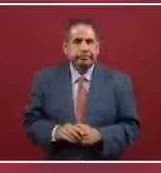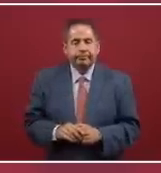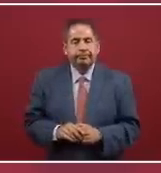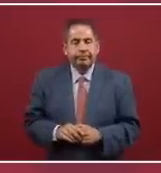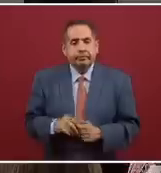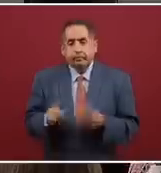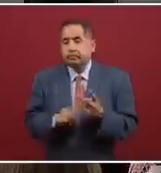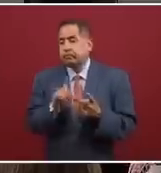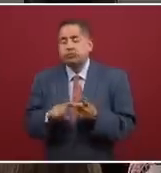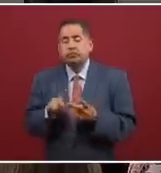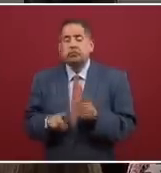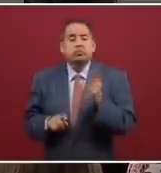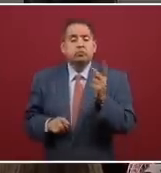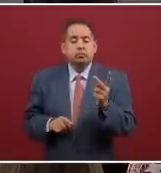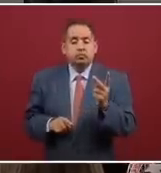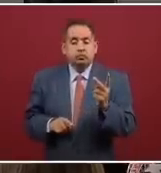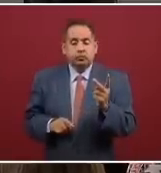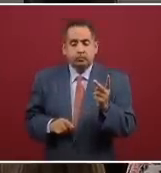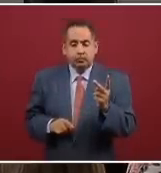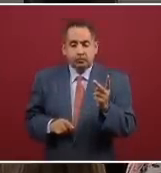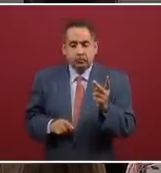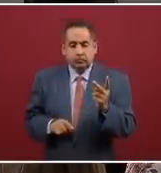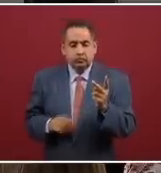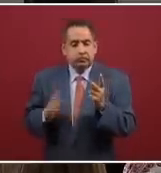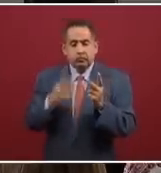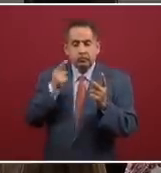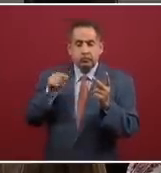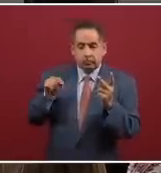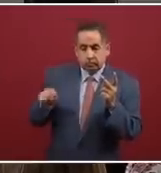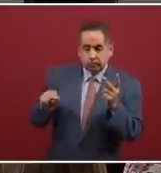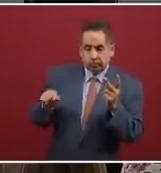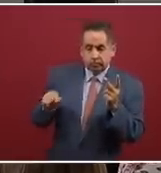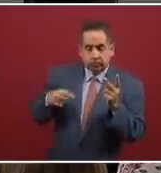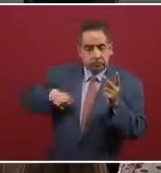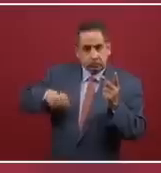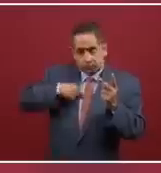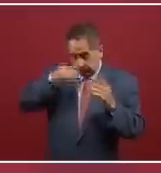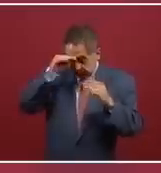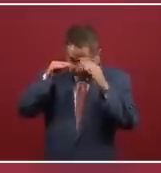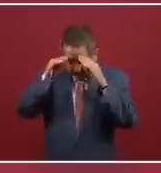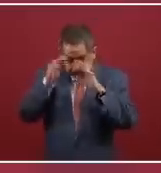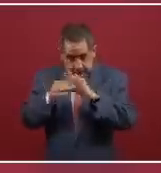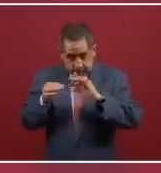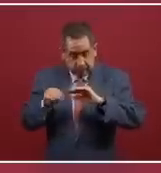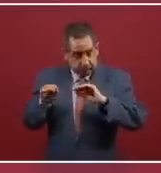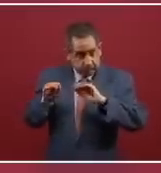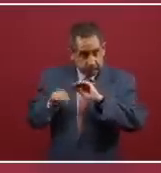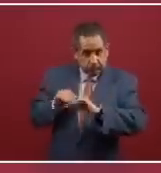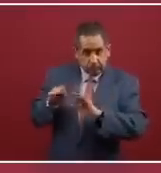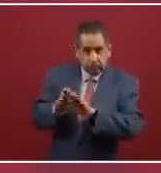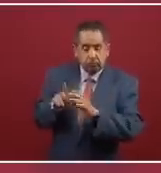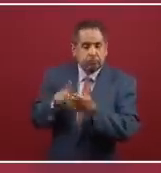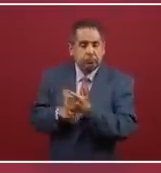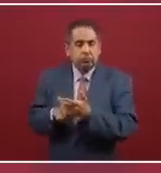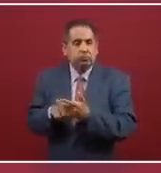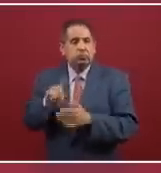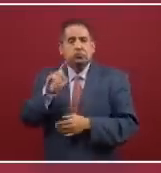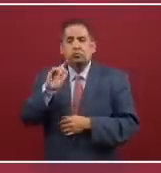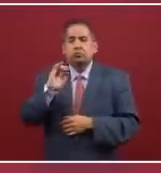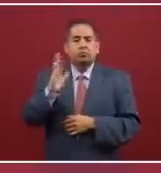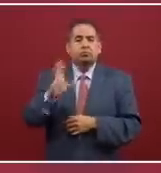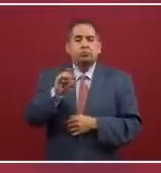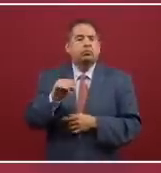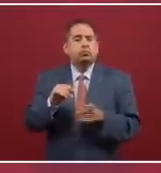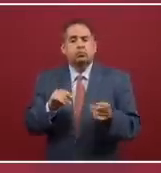y segundo porque con esto evitamos que se impongan